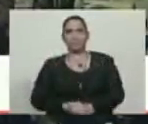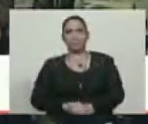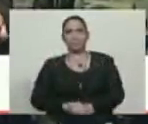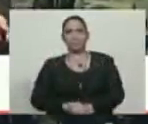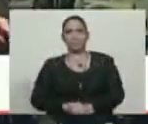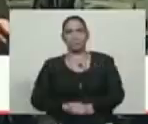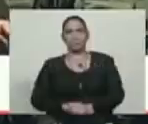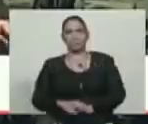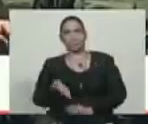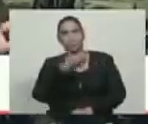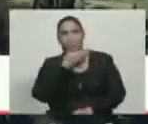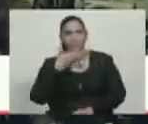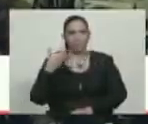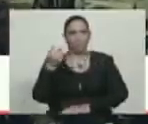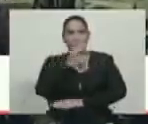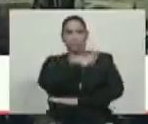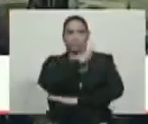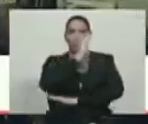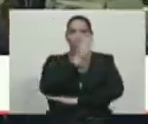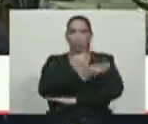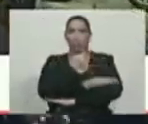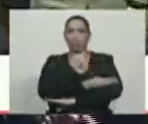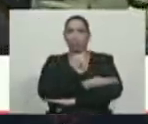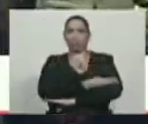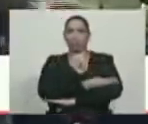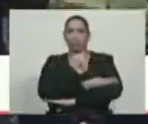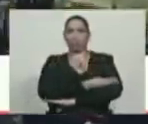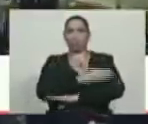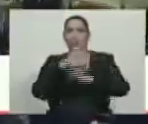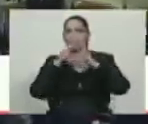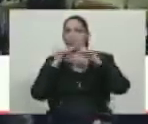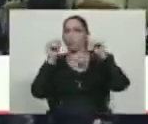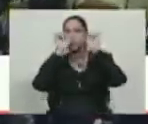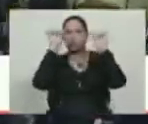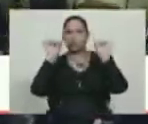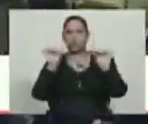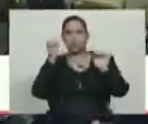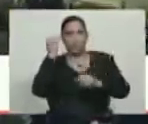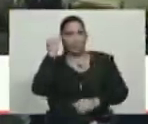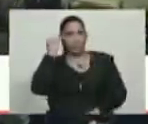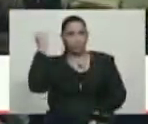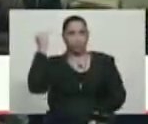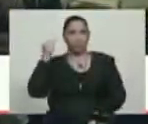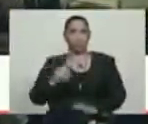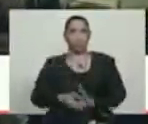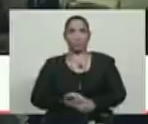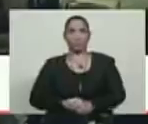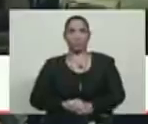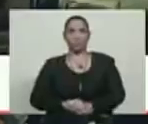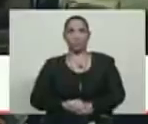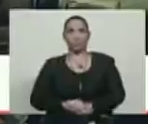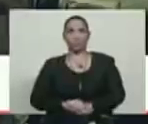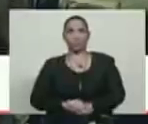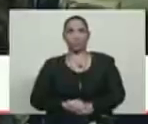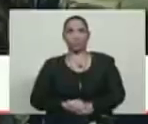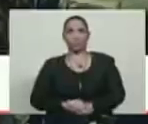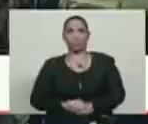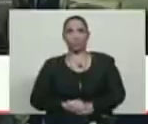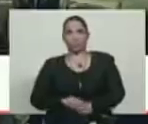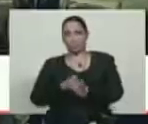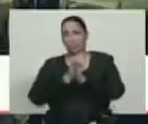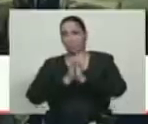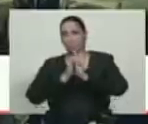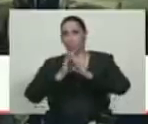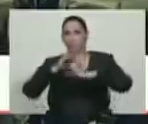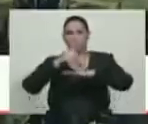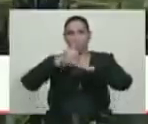Hay que mejorar y fortalecer todos los sistemas de inteligencia, Mayor General López Vargas. La inteligencia de la